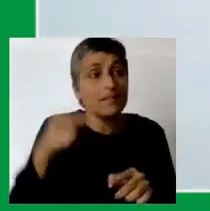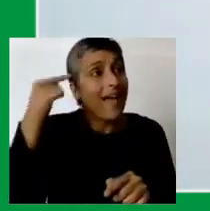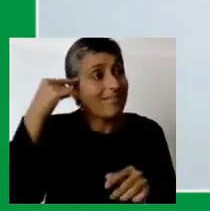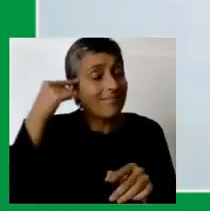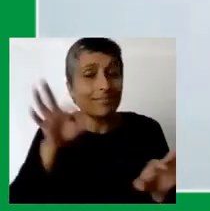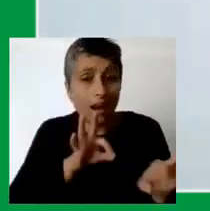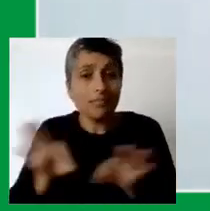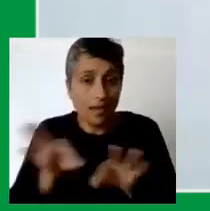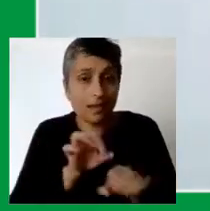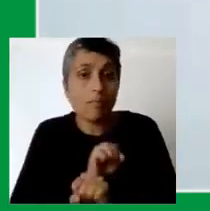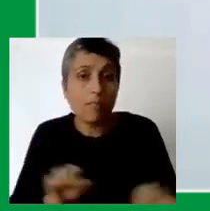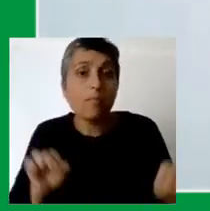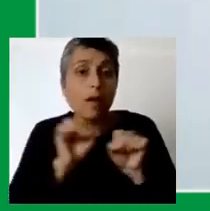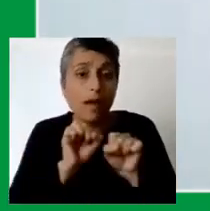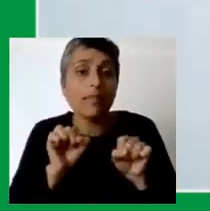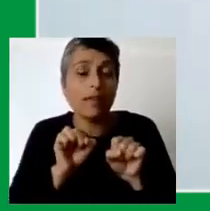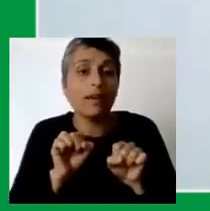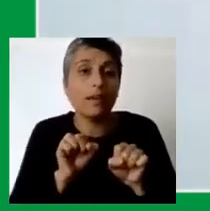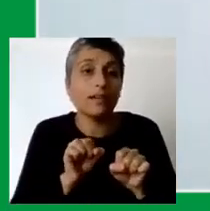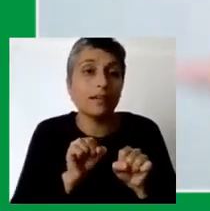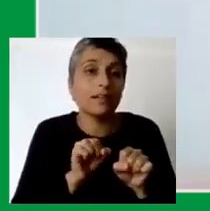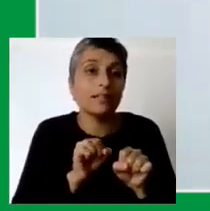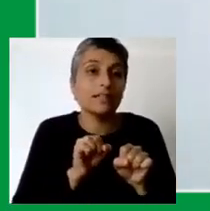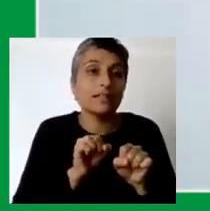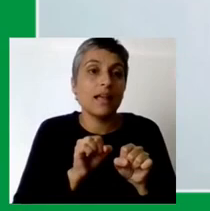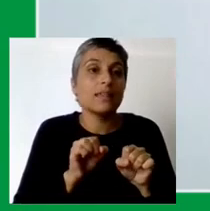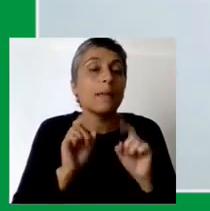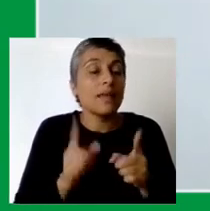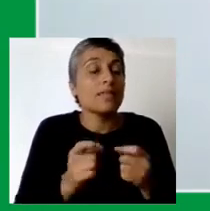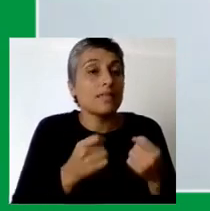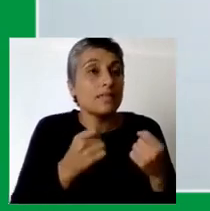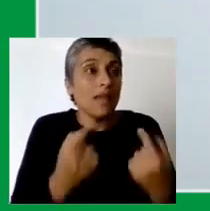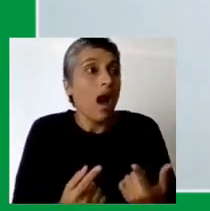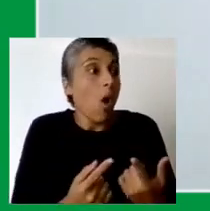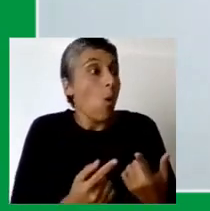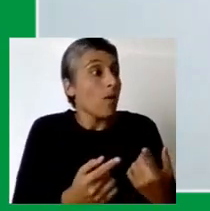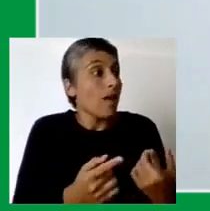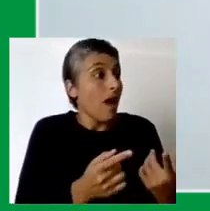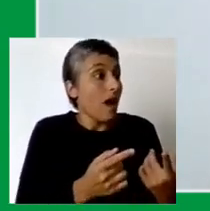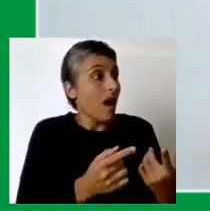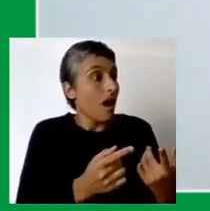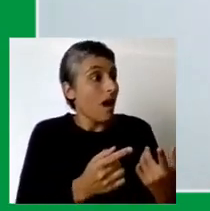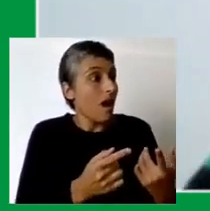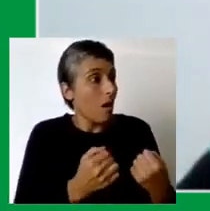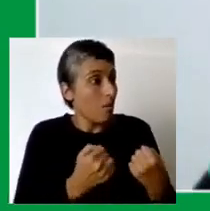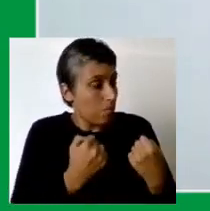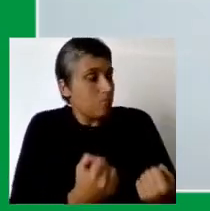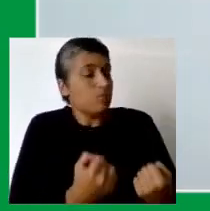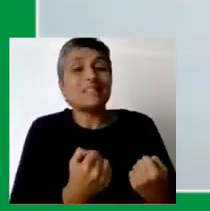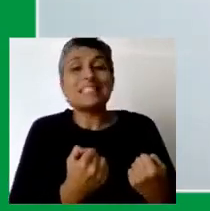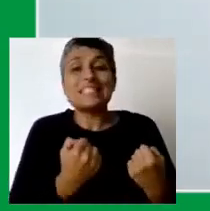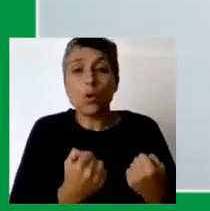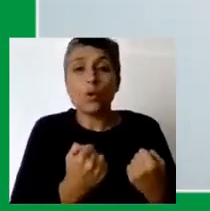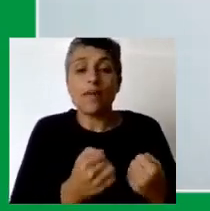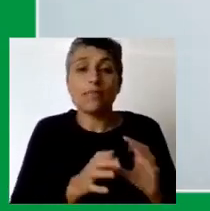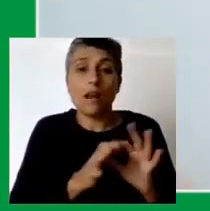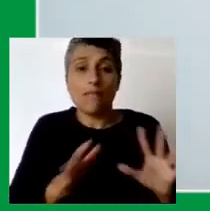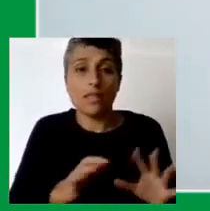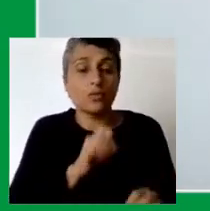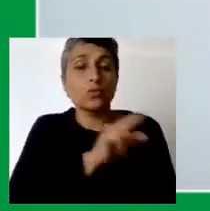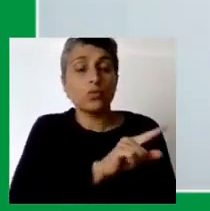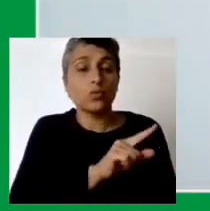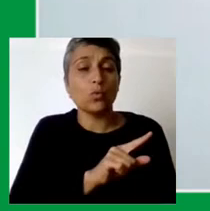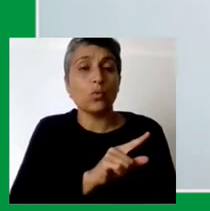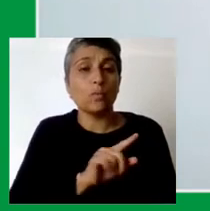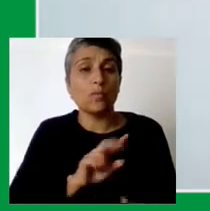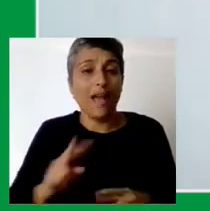da un estatus, una autonomía a los estudiantes y una seguridad en su autoestima